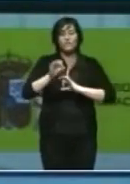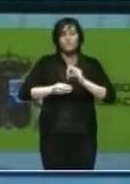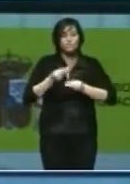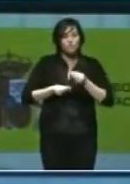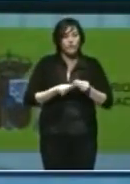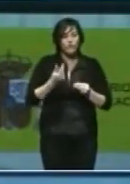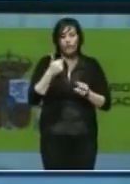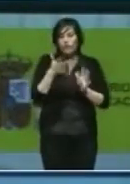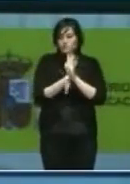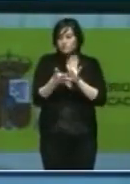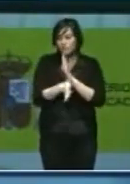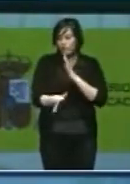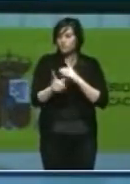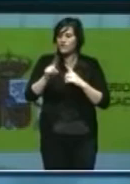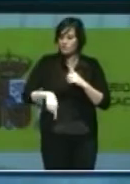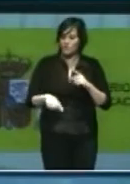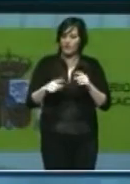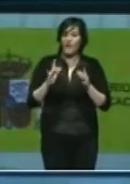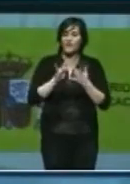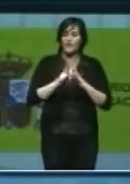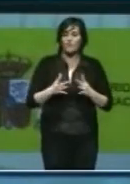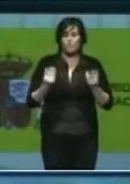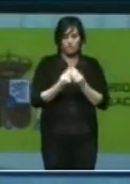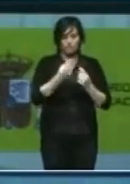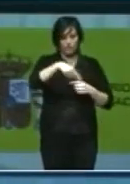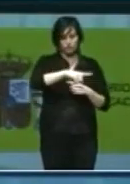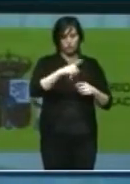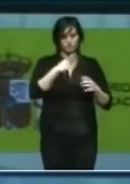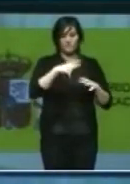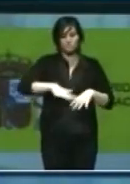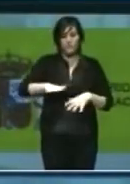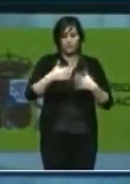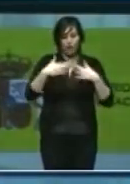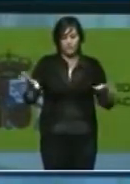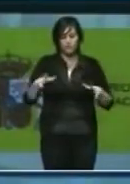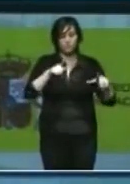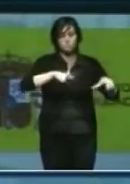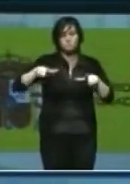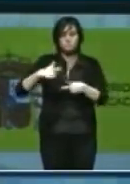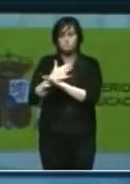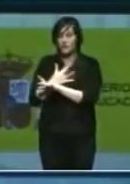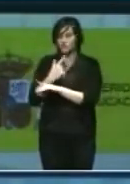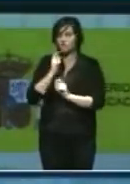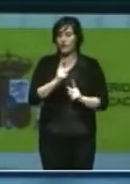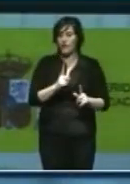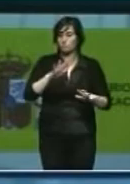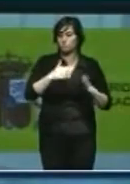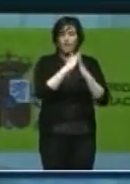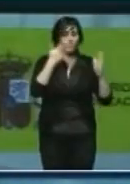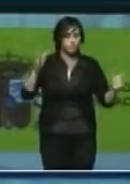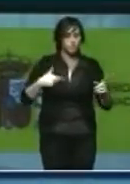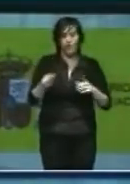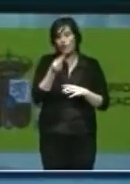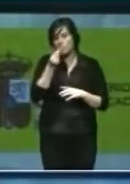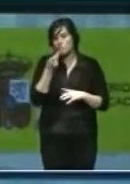o imbricando también la relación con estos espacios abiertos, patios, a los cuales van dando pues, bien la biblioteca, bien el